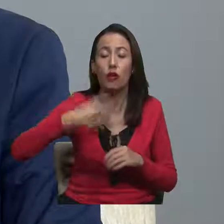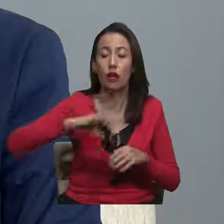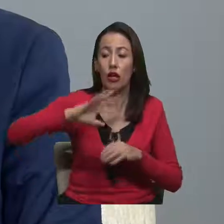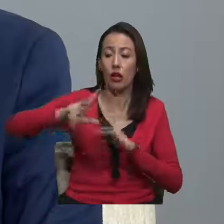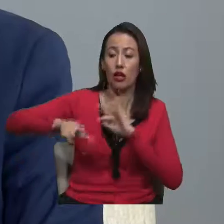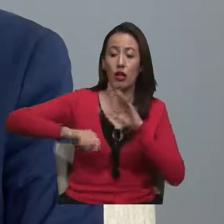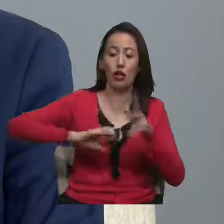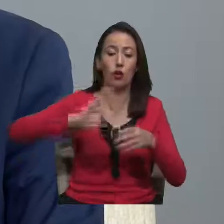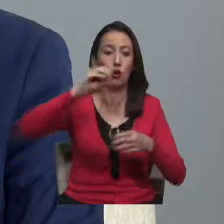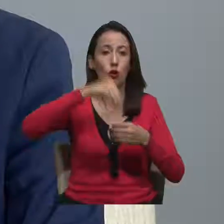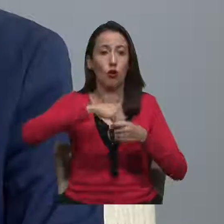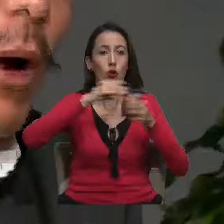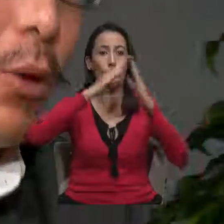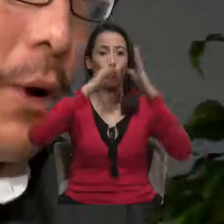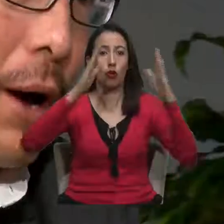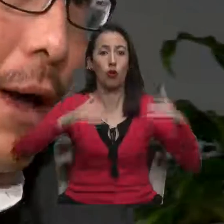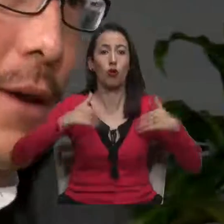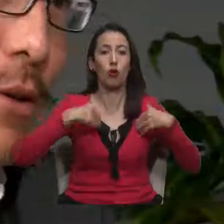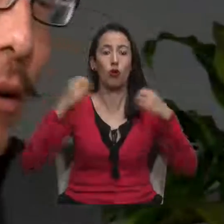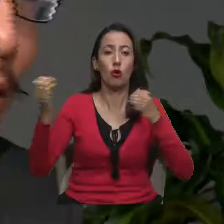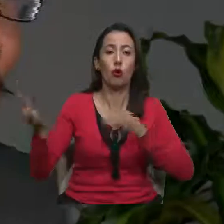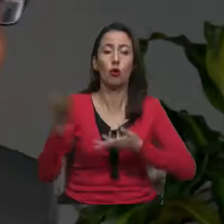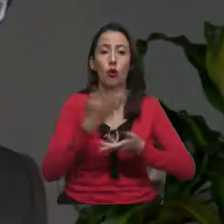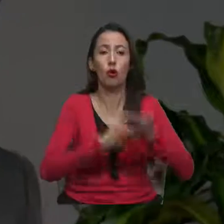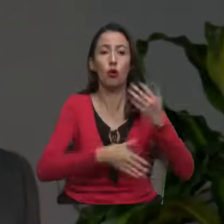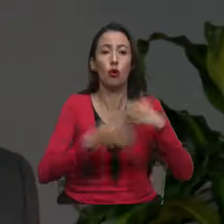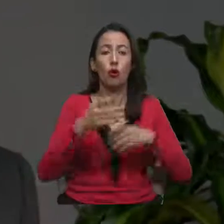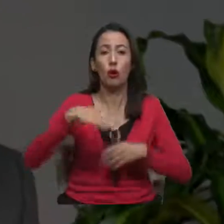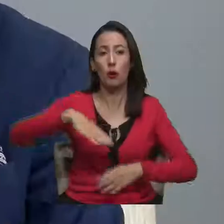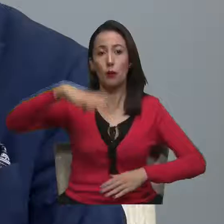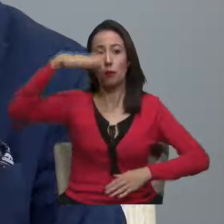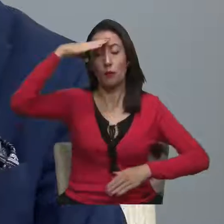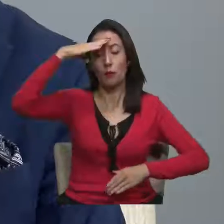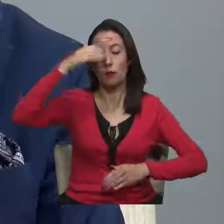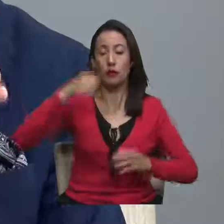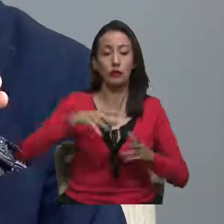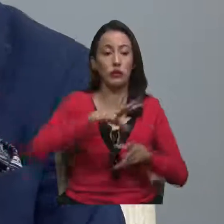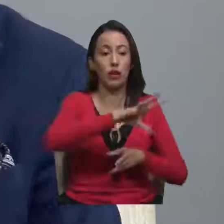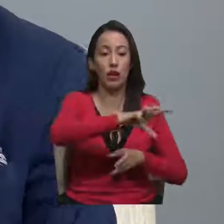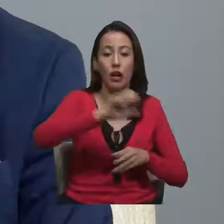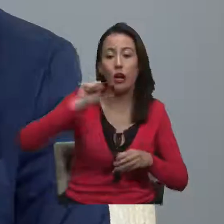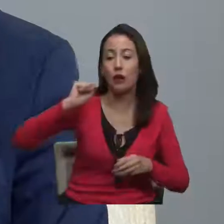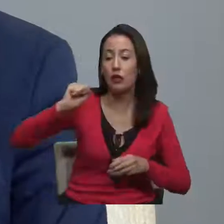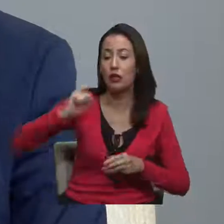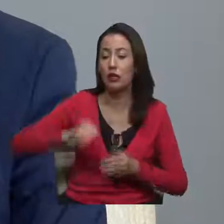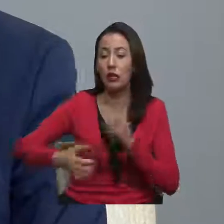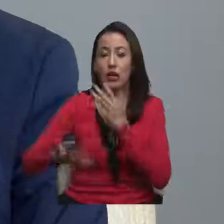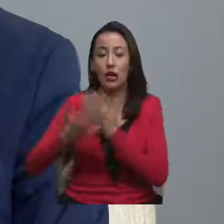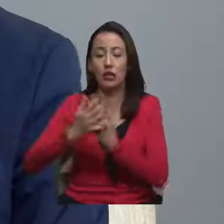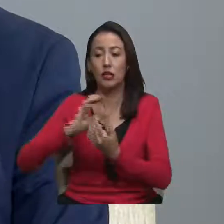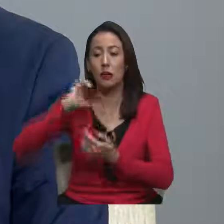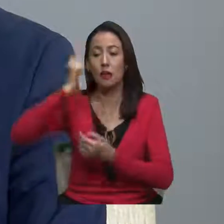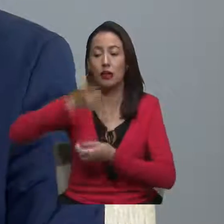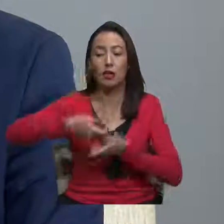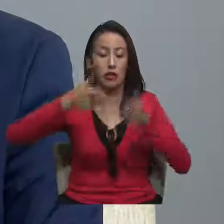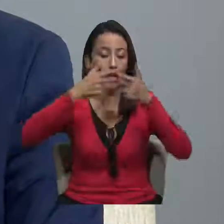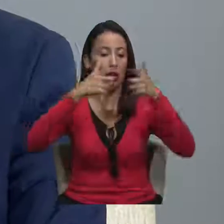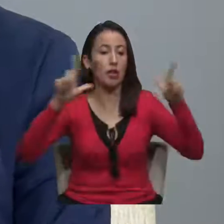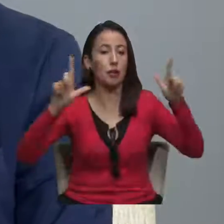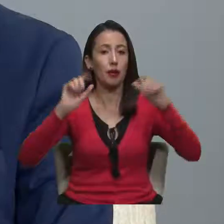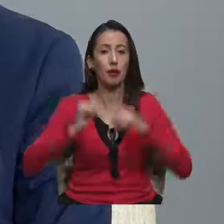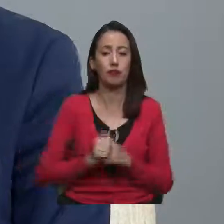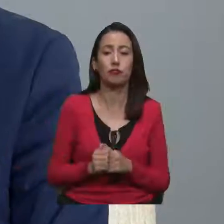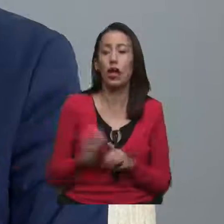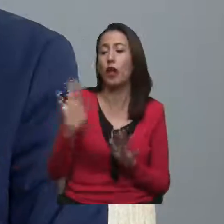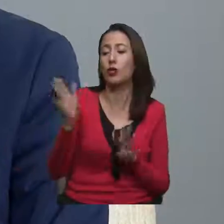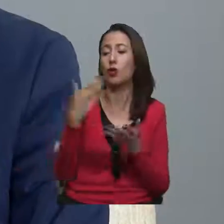entra a su casa el policía lo agarra lo mete a la cárcel y el juez del siguiente día dice